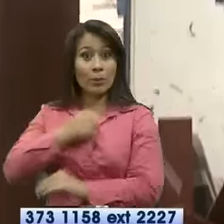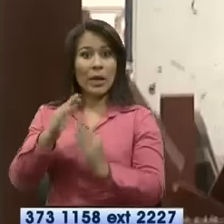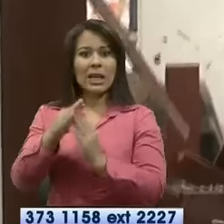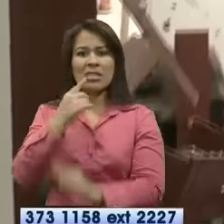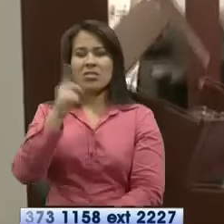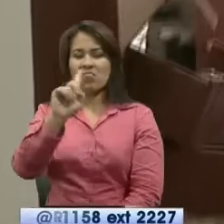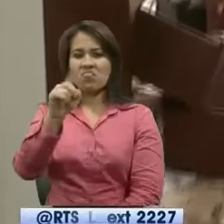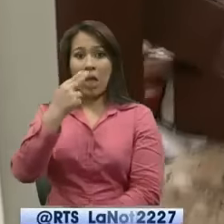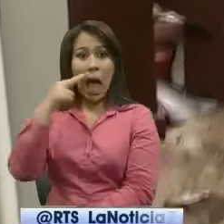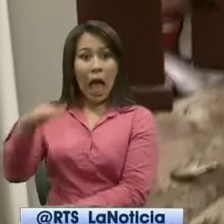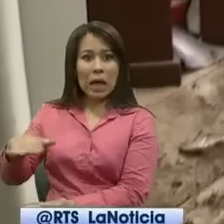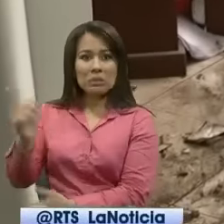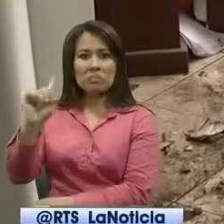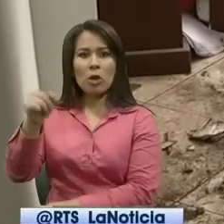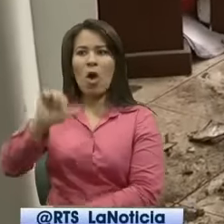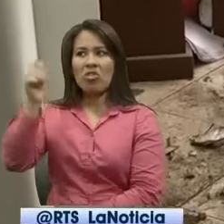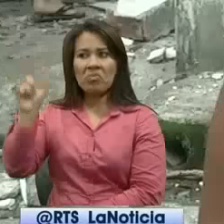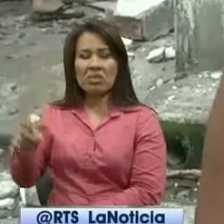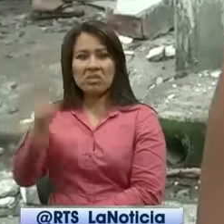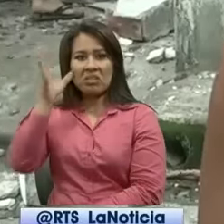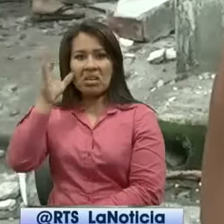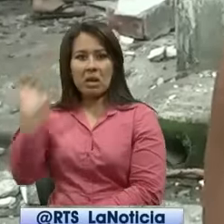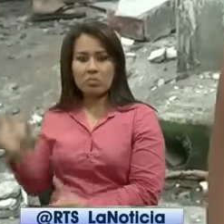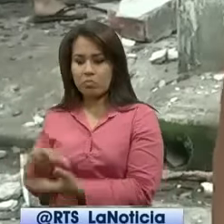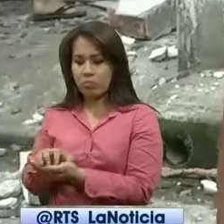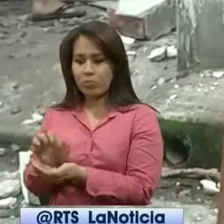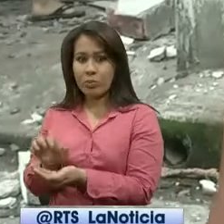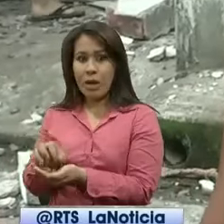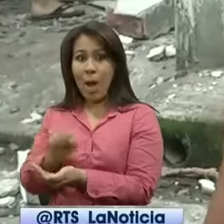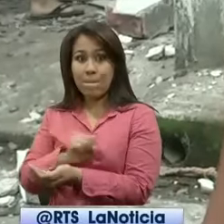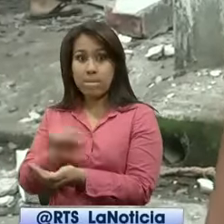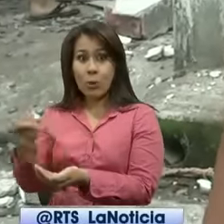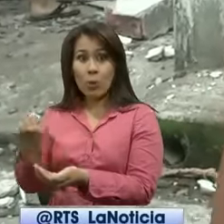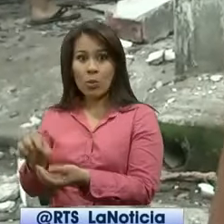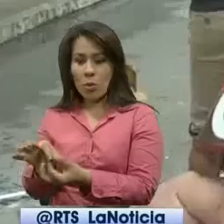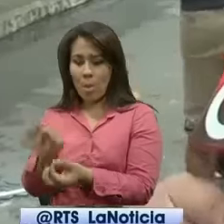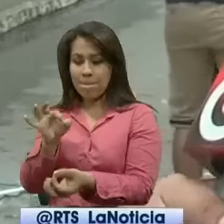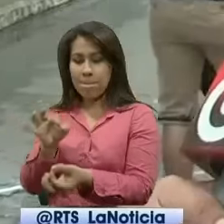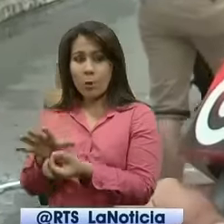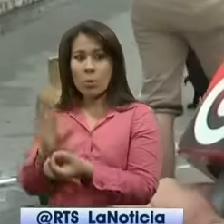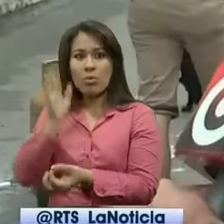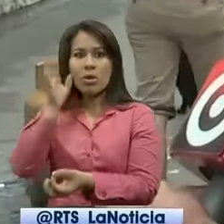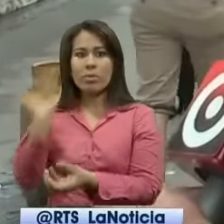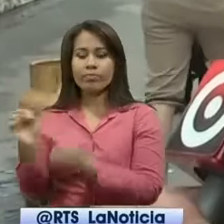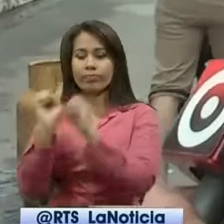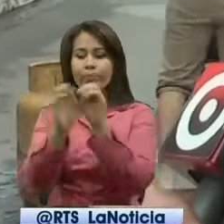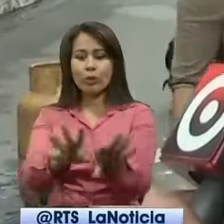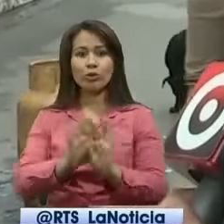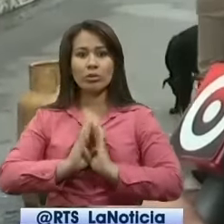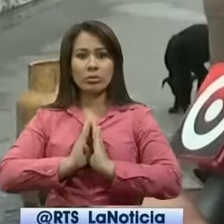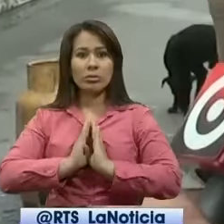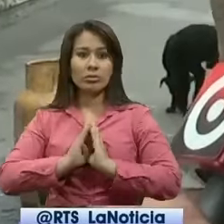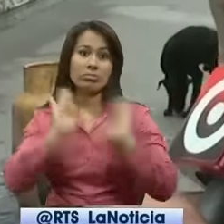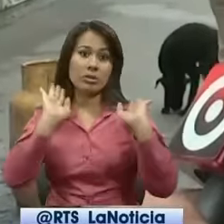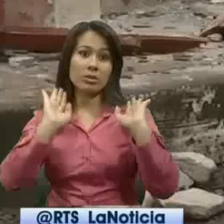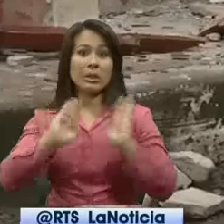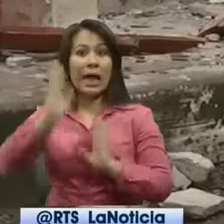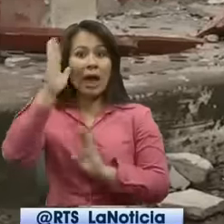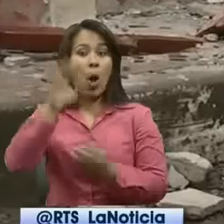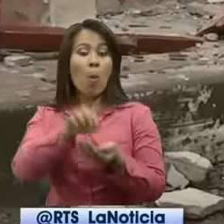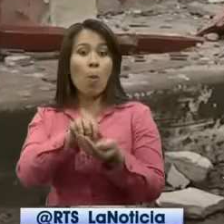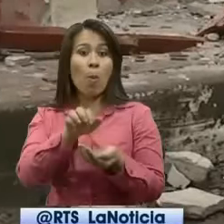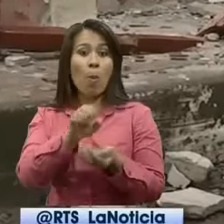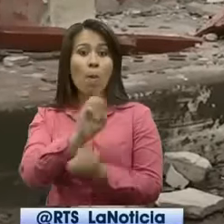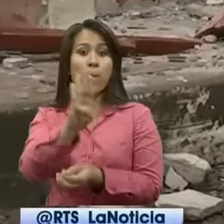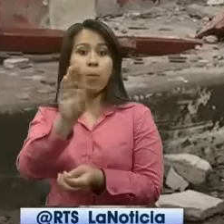se trataría de un atentado. No es el gas, porque el gas hubiera habido llamas. Posiblemente puede ser una bomba. Desde